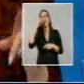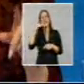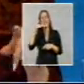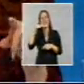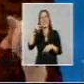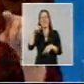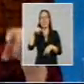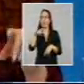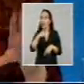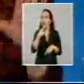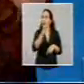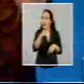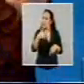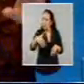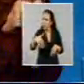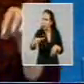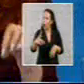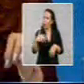crecimiento del